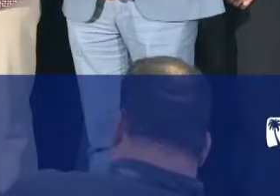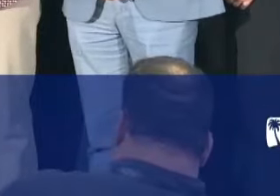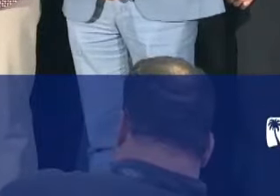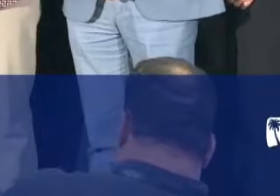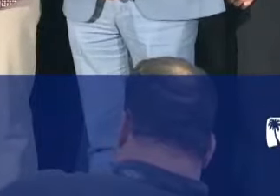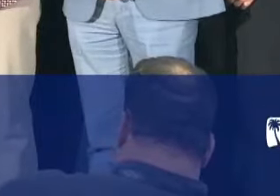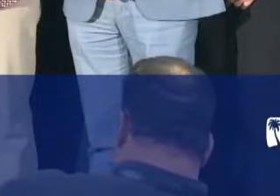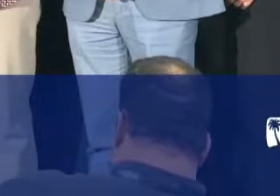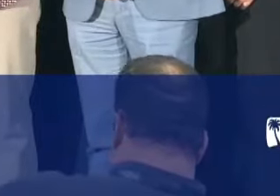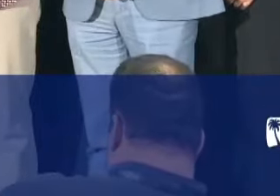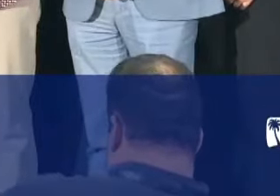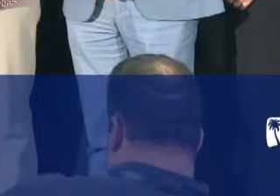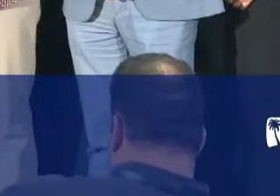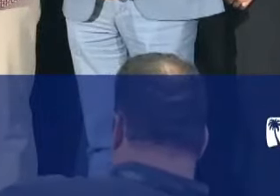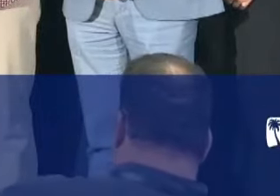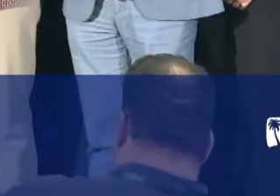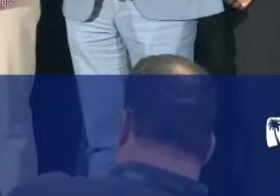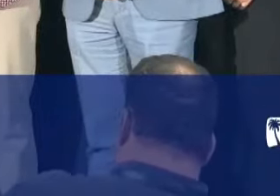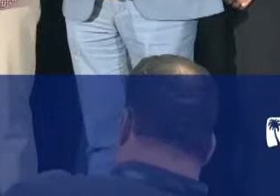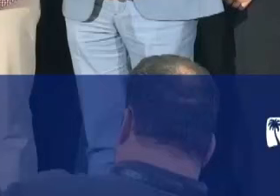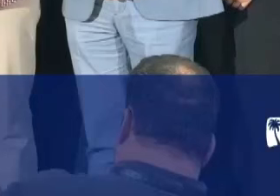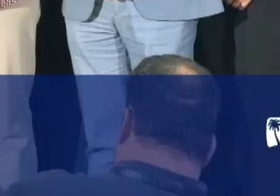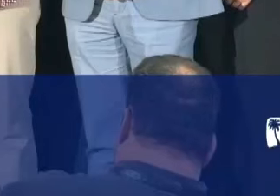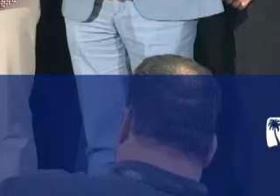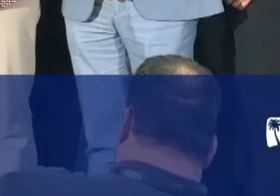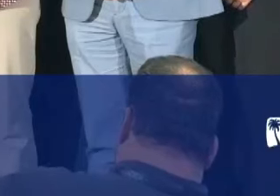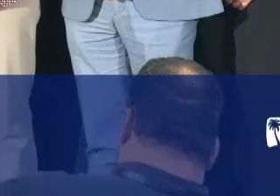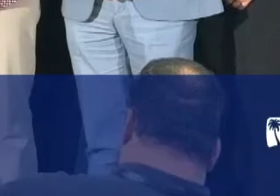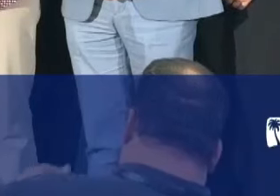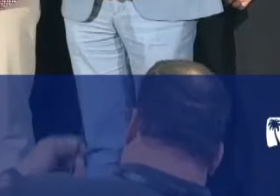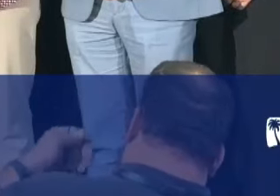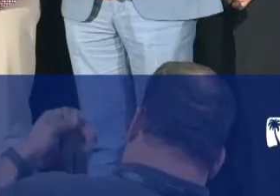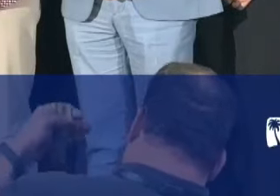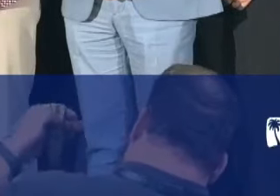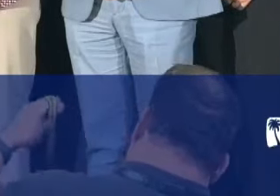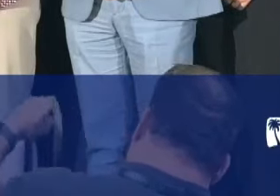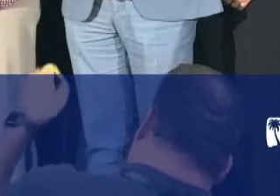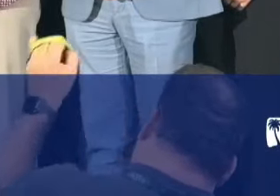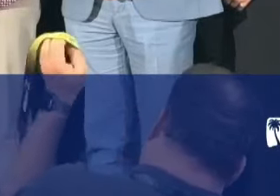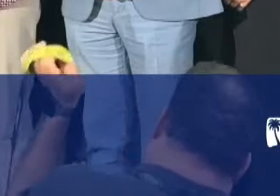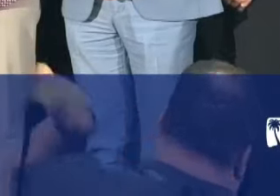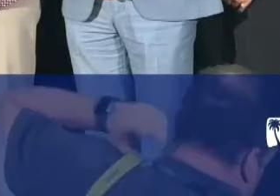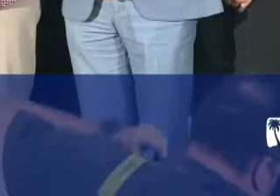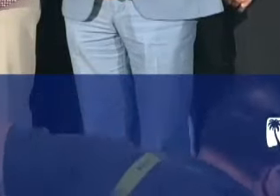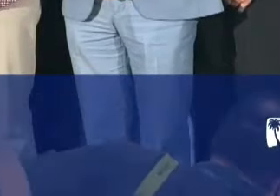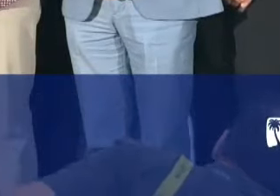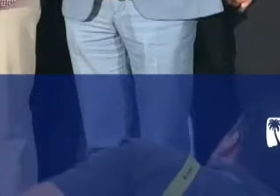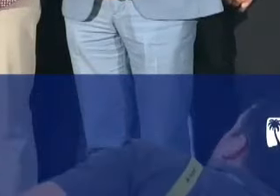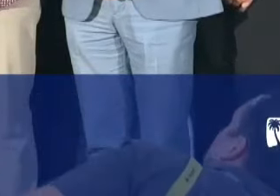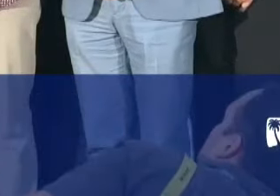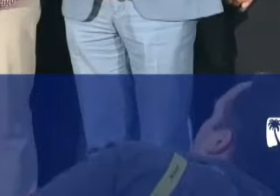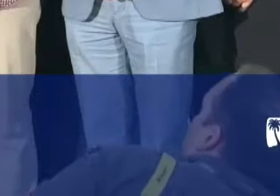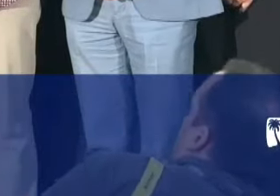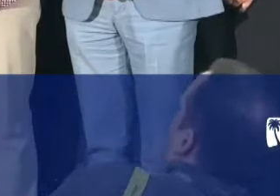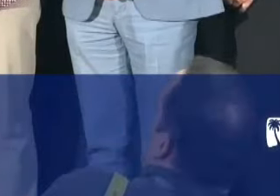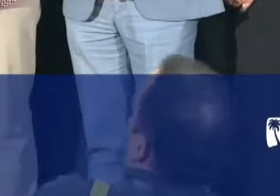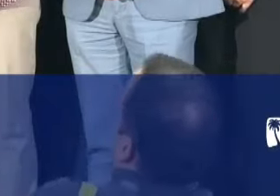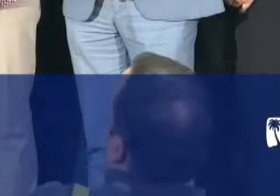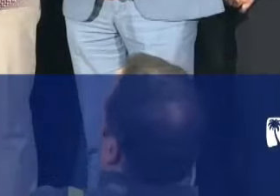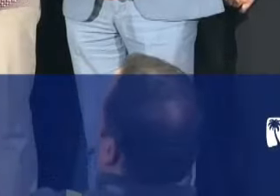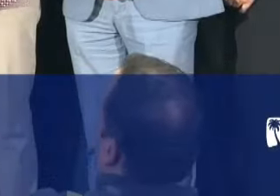esa discusión eh Por eso verdad nosotros estamos Tomando estas acciones ahora eh hoy a la